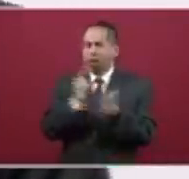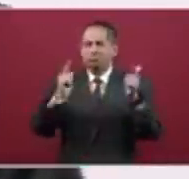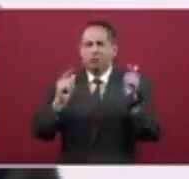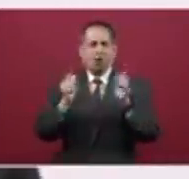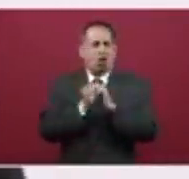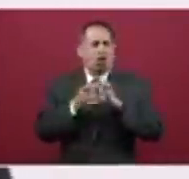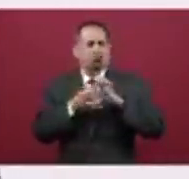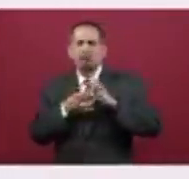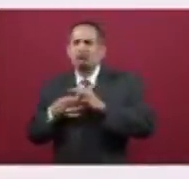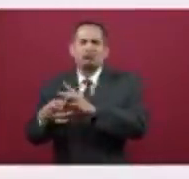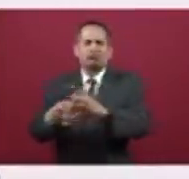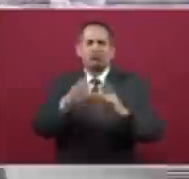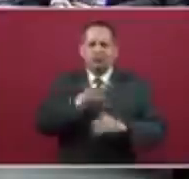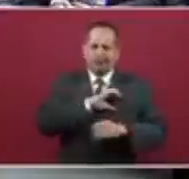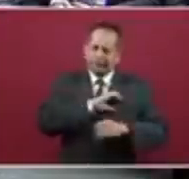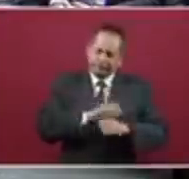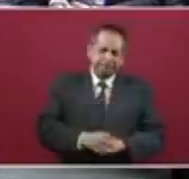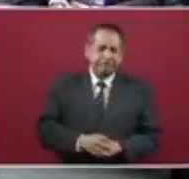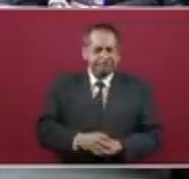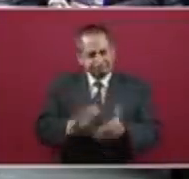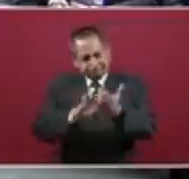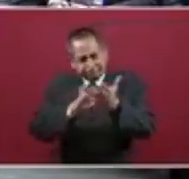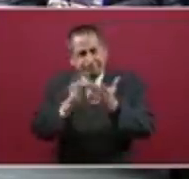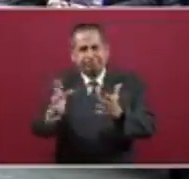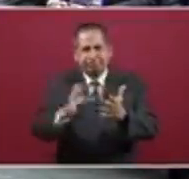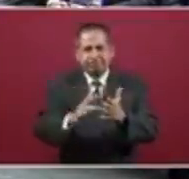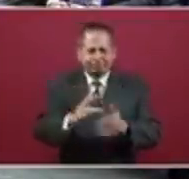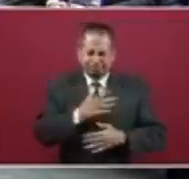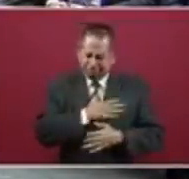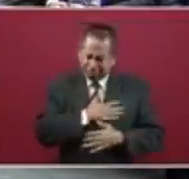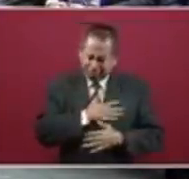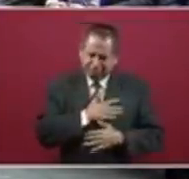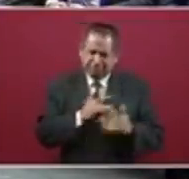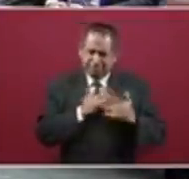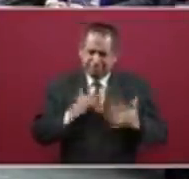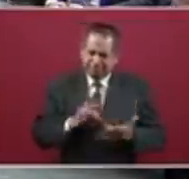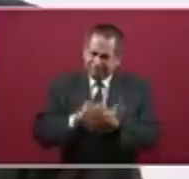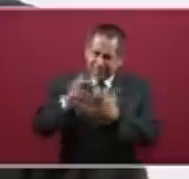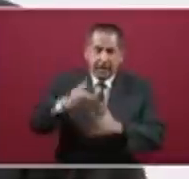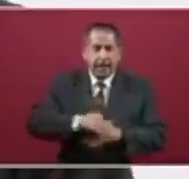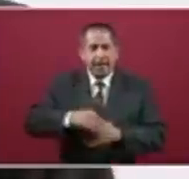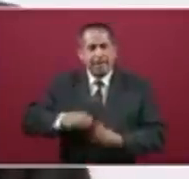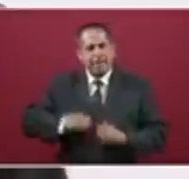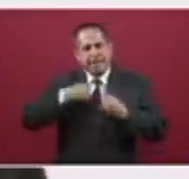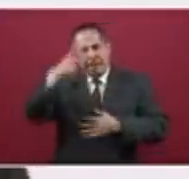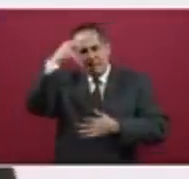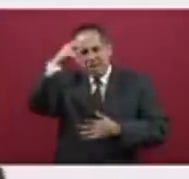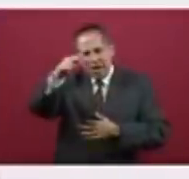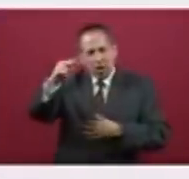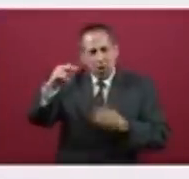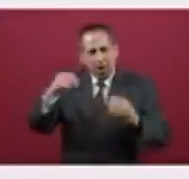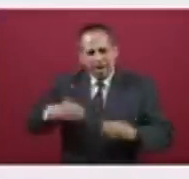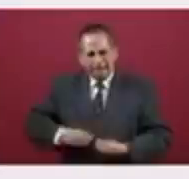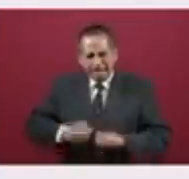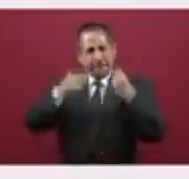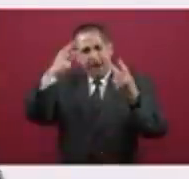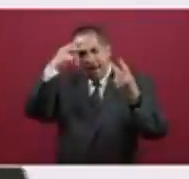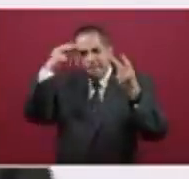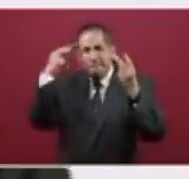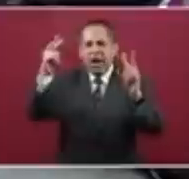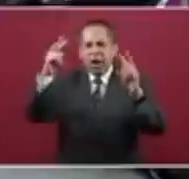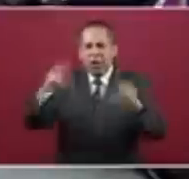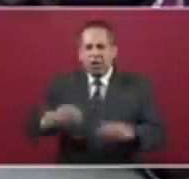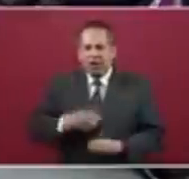fraterna gracias de todo corazón que viva méxico viva méxico